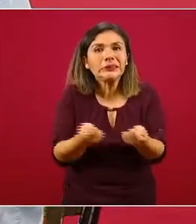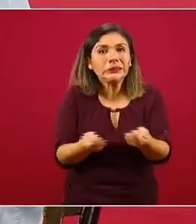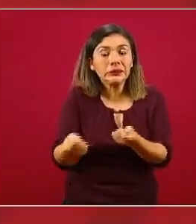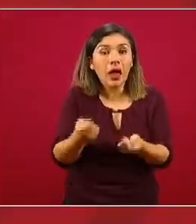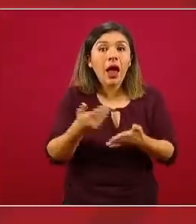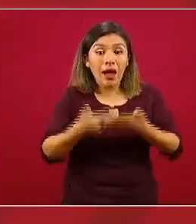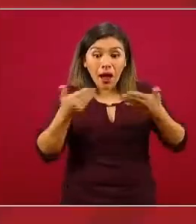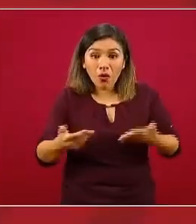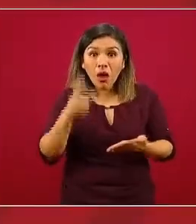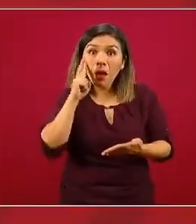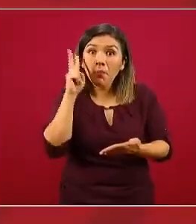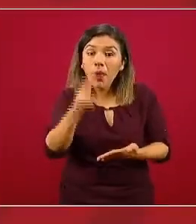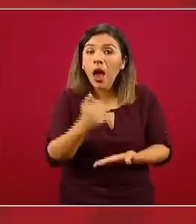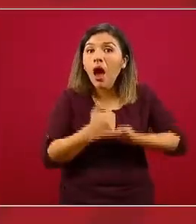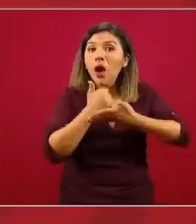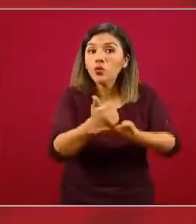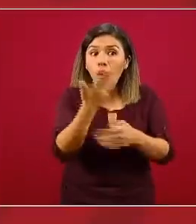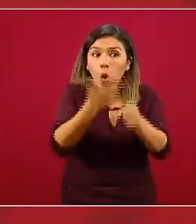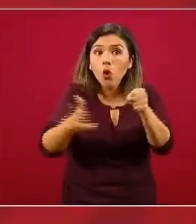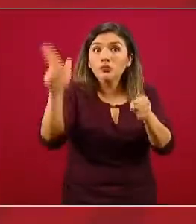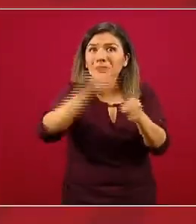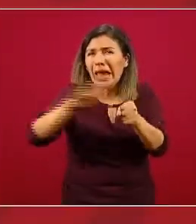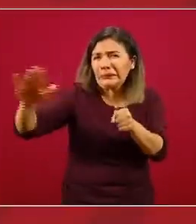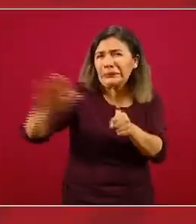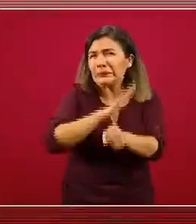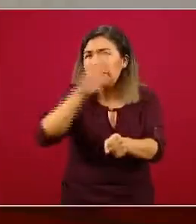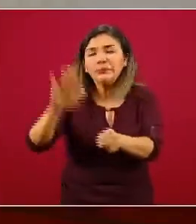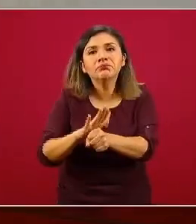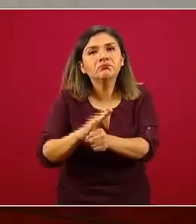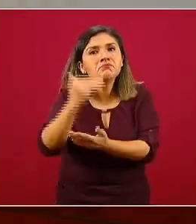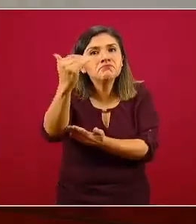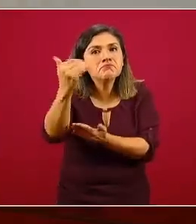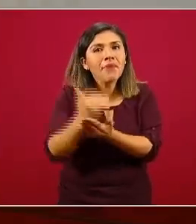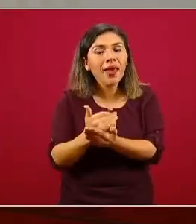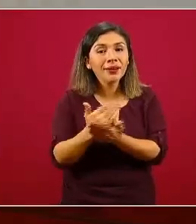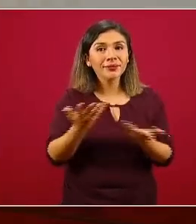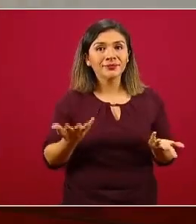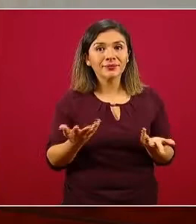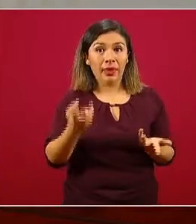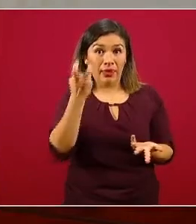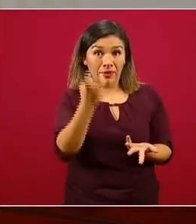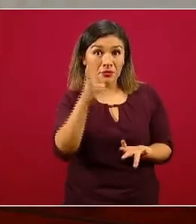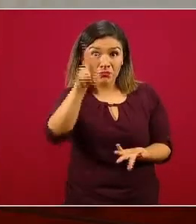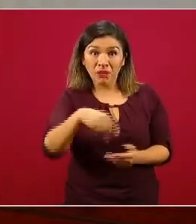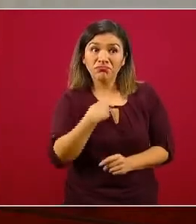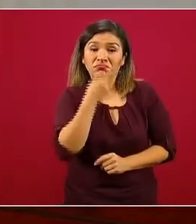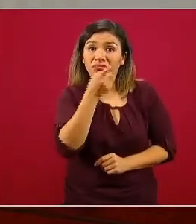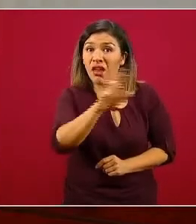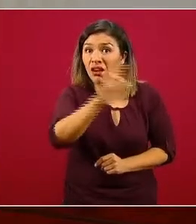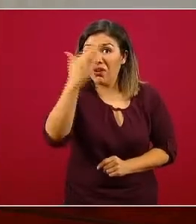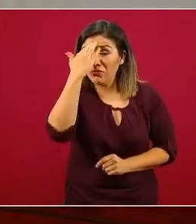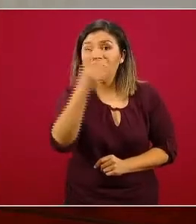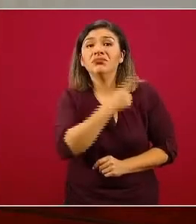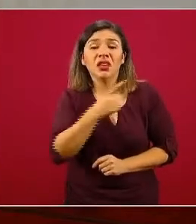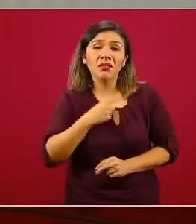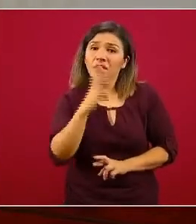hoy ayuda a que no se saturen los hospitales. Entonces, merecen reconocimiento, merecen